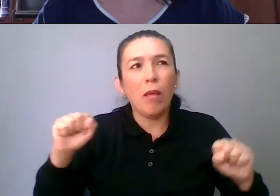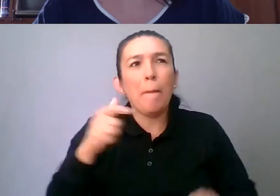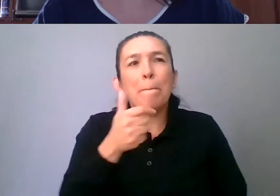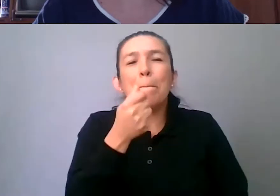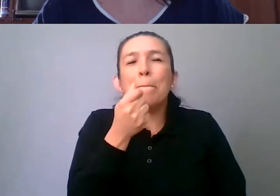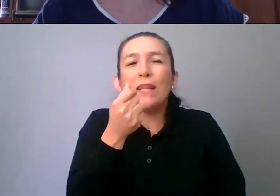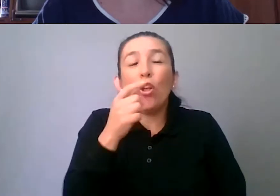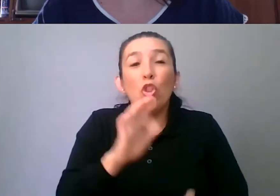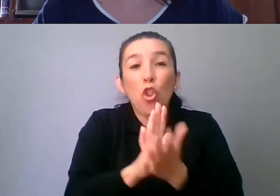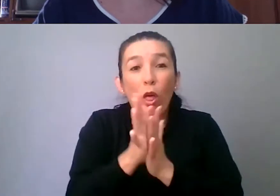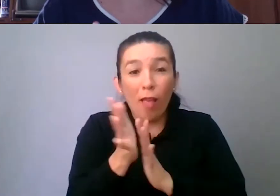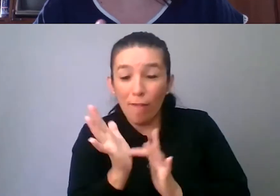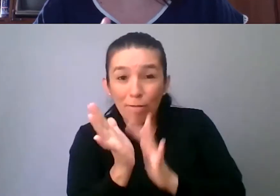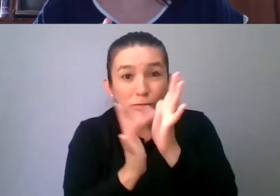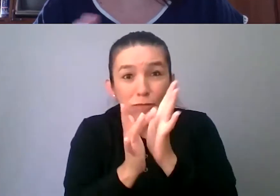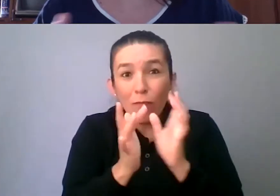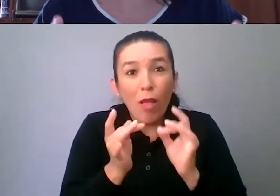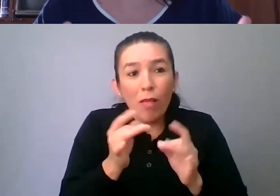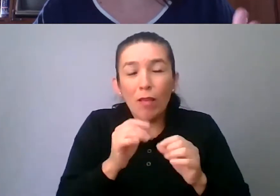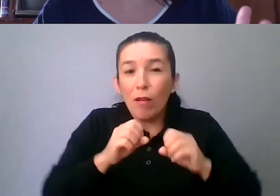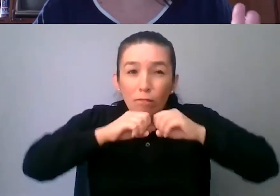simultánea en el mundo.